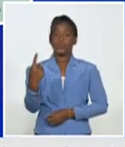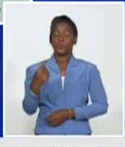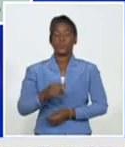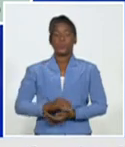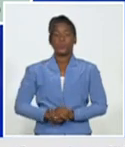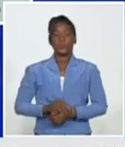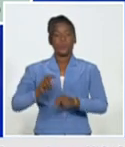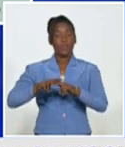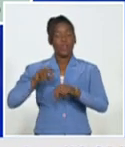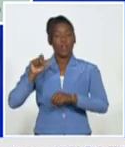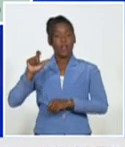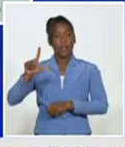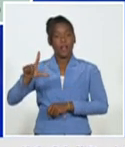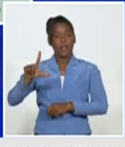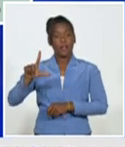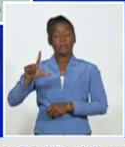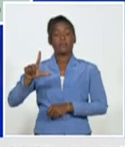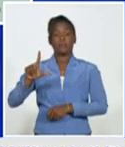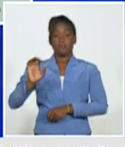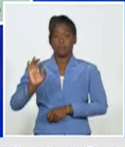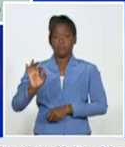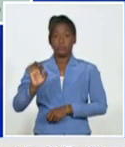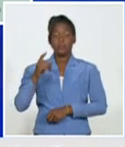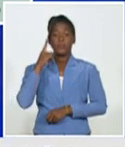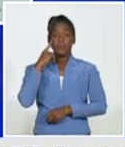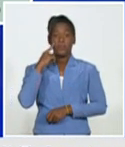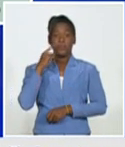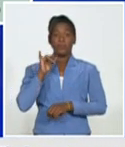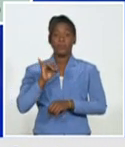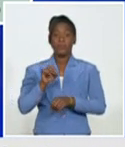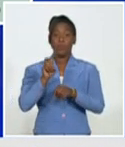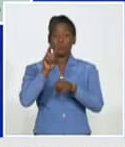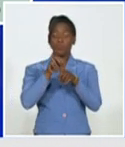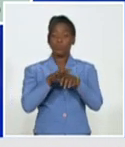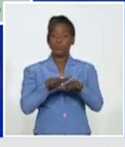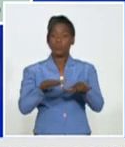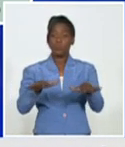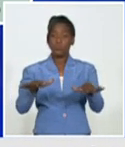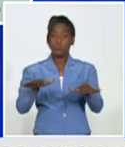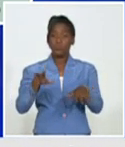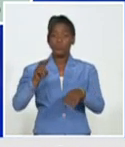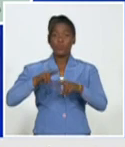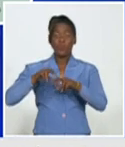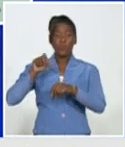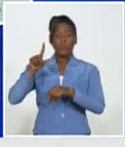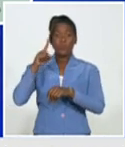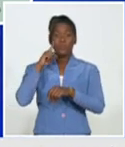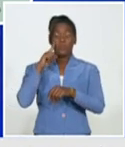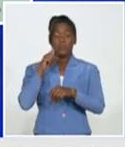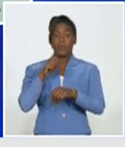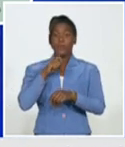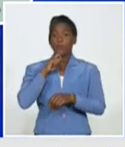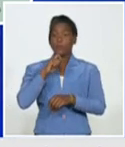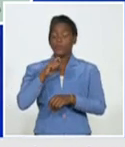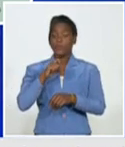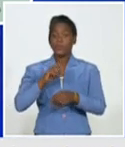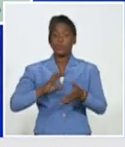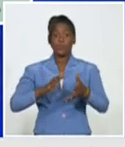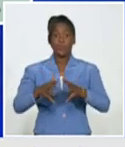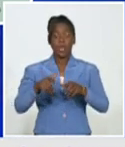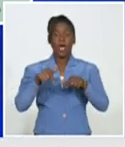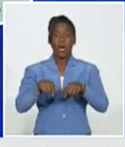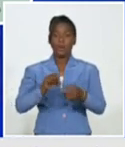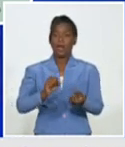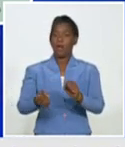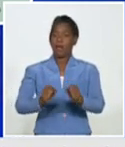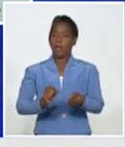Holguín, que también después de un incremento que tuvo, va controlando la situación epidemiológica, confirma